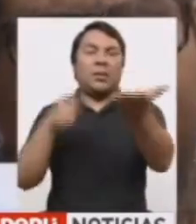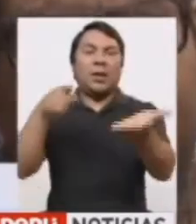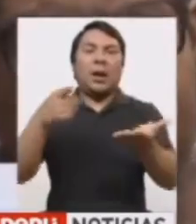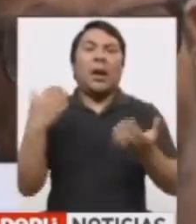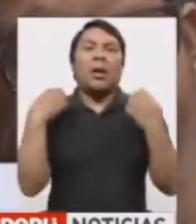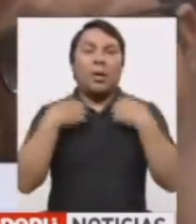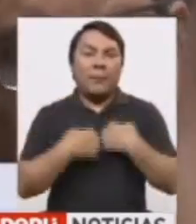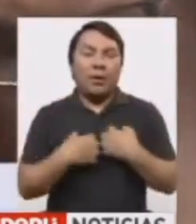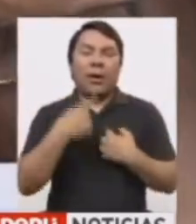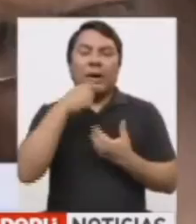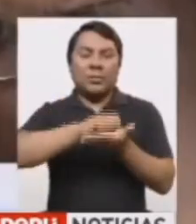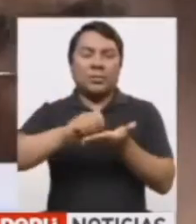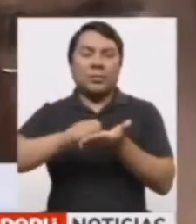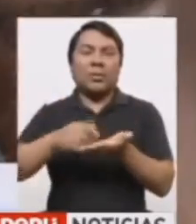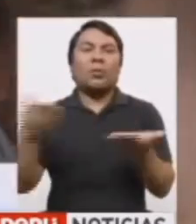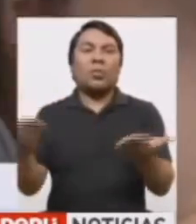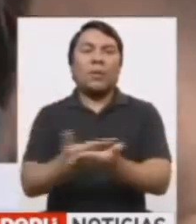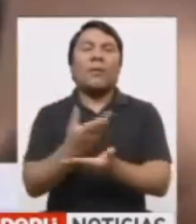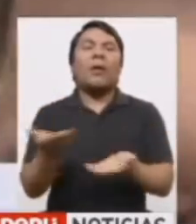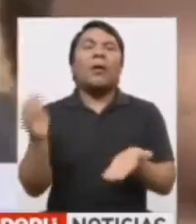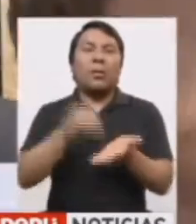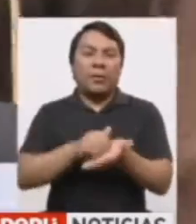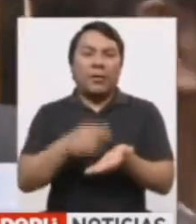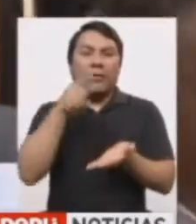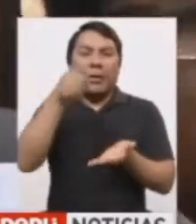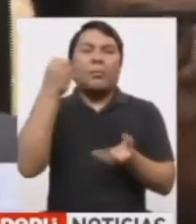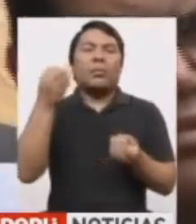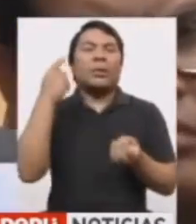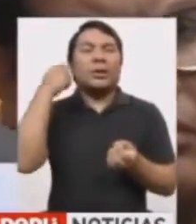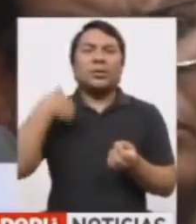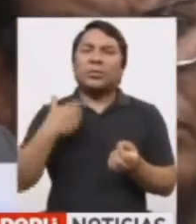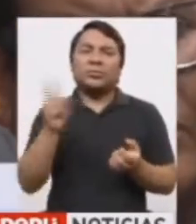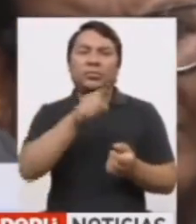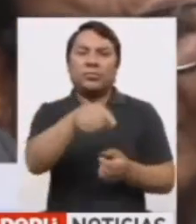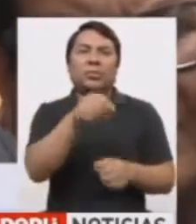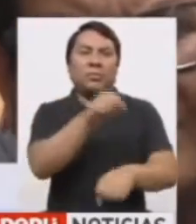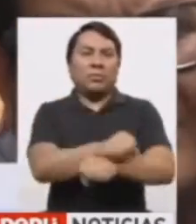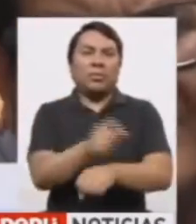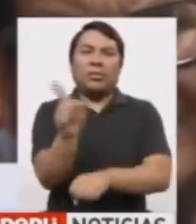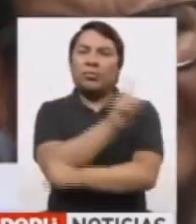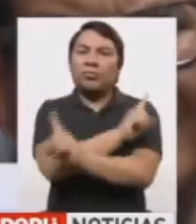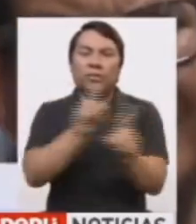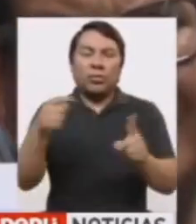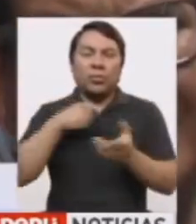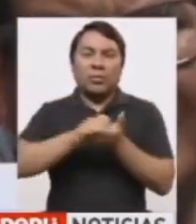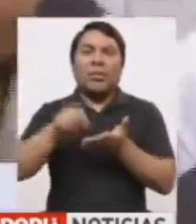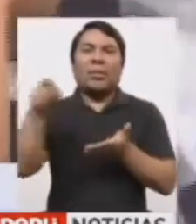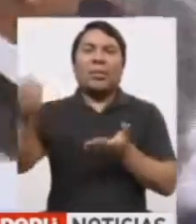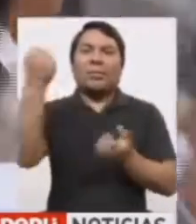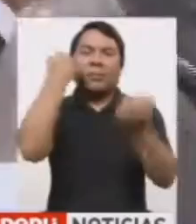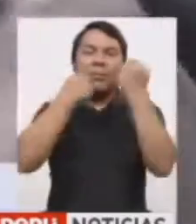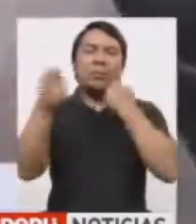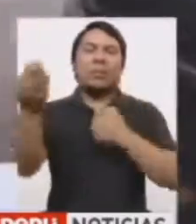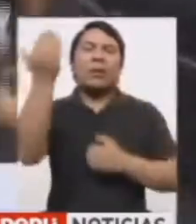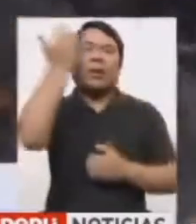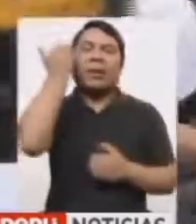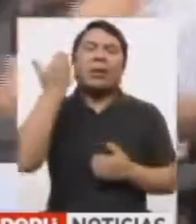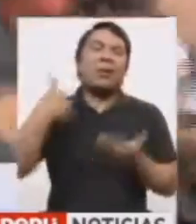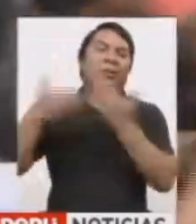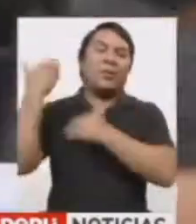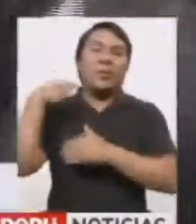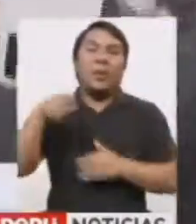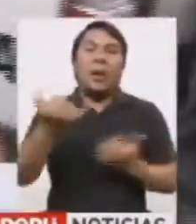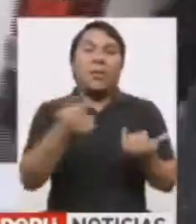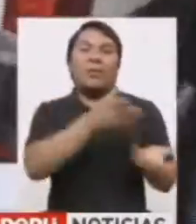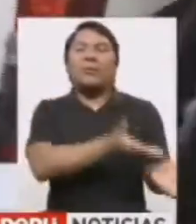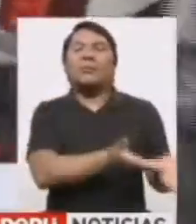anterior, se fije nuevo informe oral y presentaremos los cargos ante el periodismo mostrando que la lesión es antigua. Ronnie García fue llevado al Poder